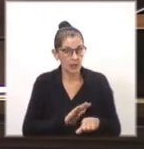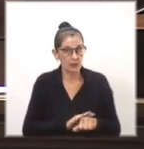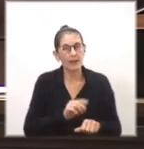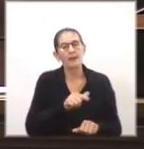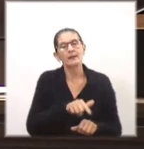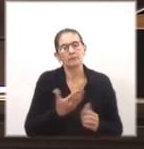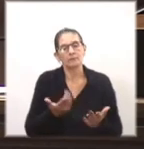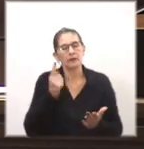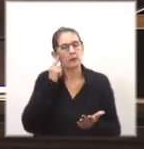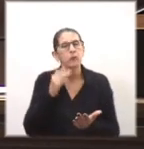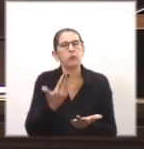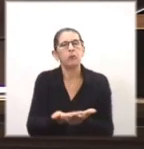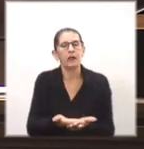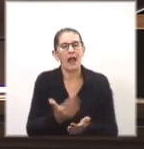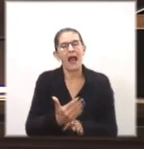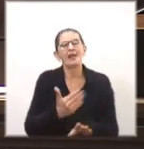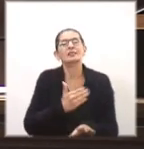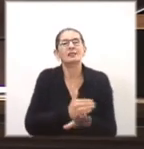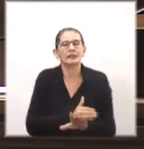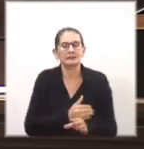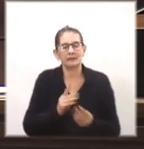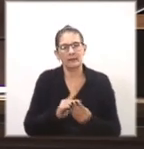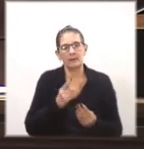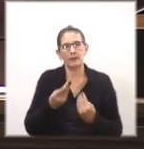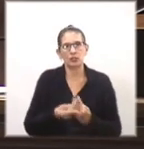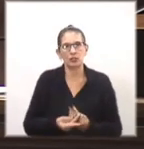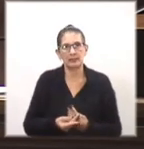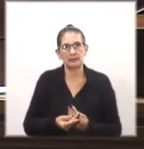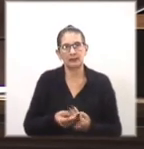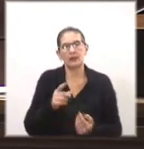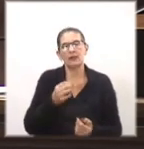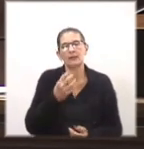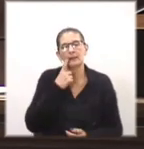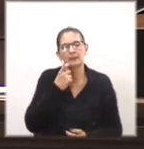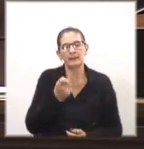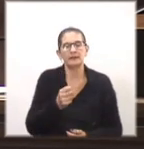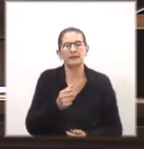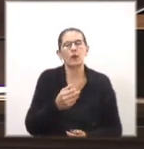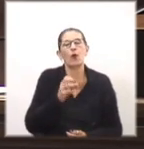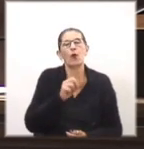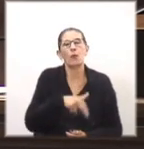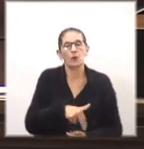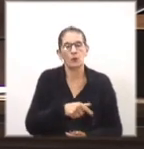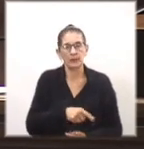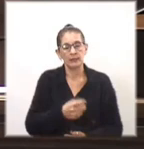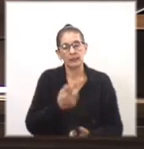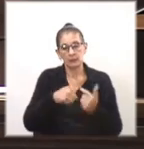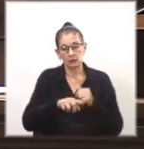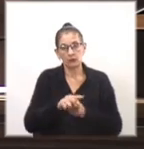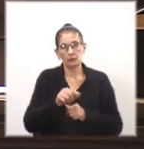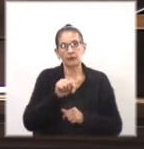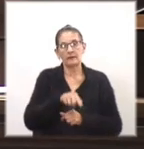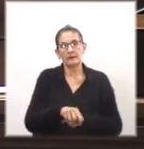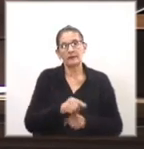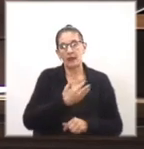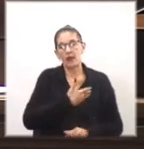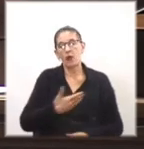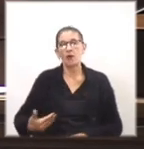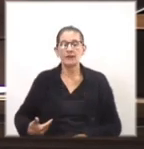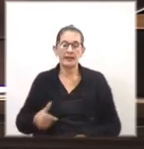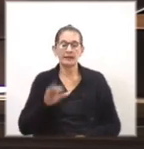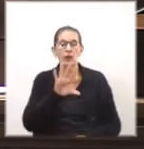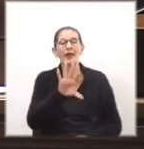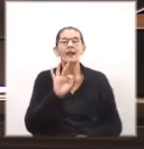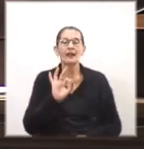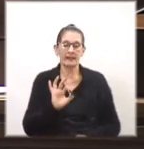en consideración antes que el proyecto del sistema previsional común. Asimismo, el gobierno elige el camino